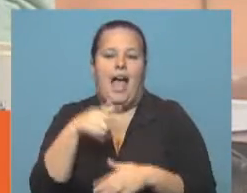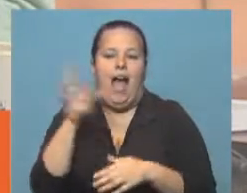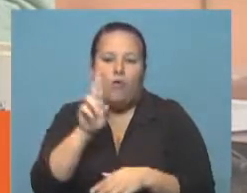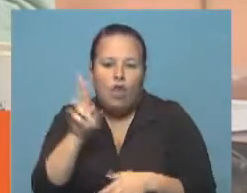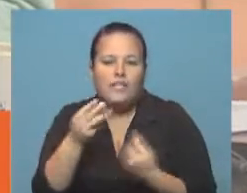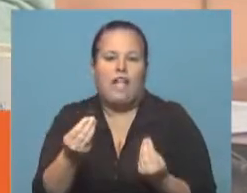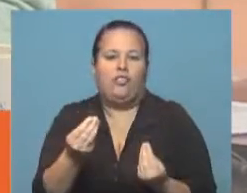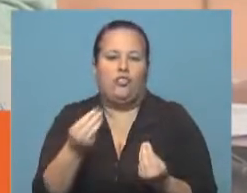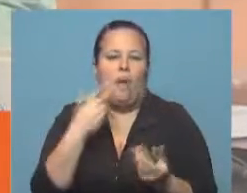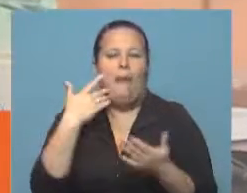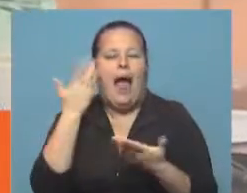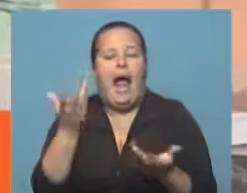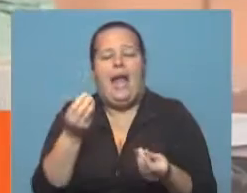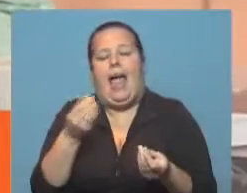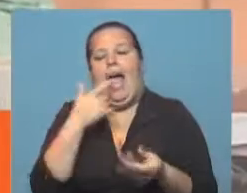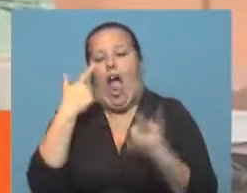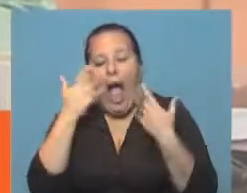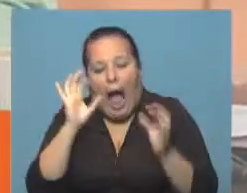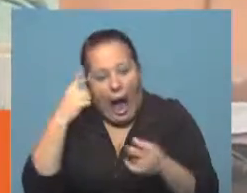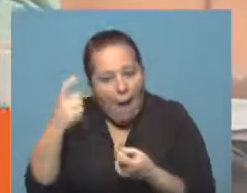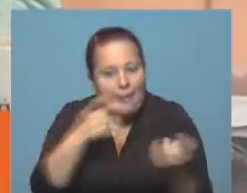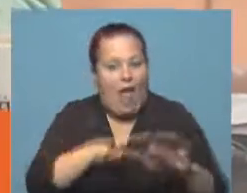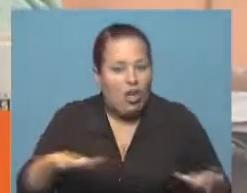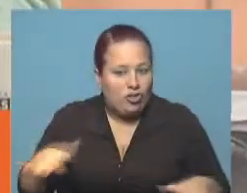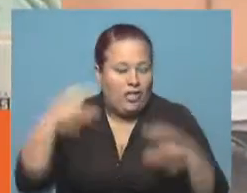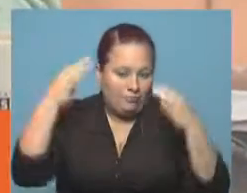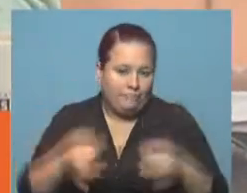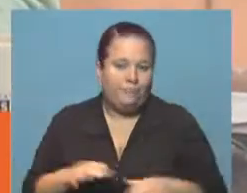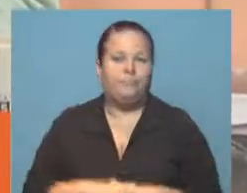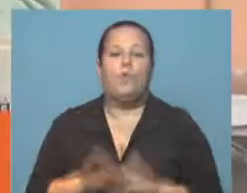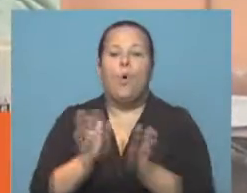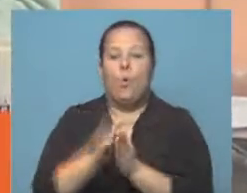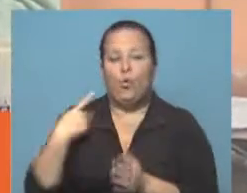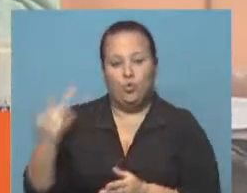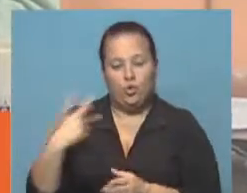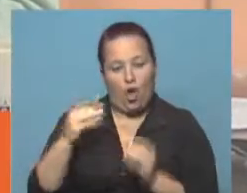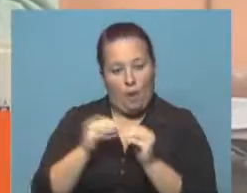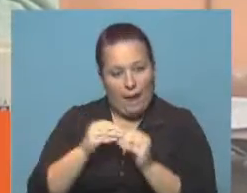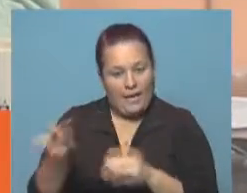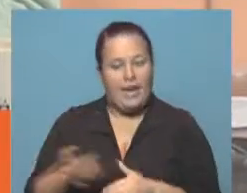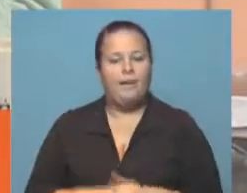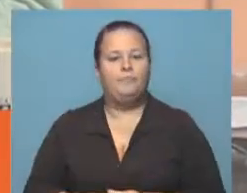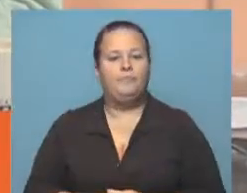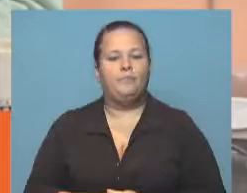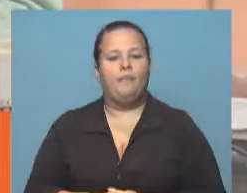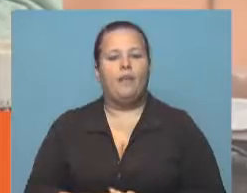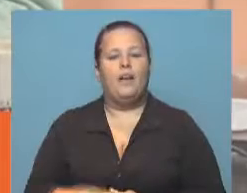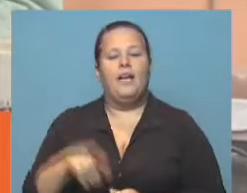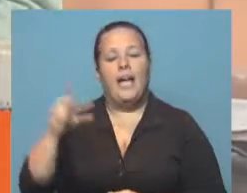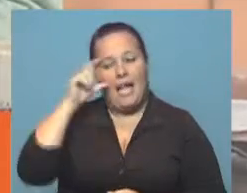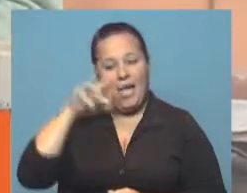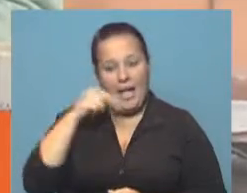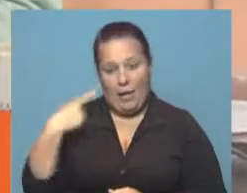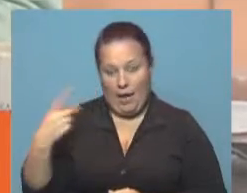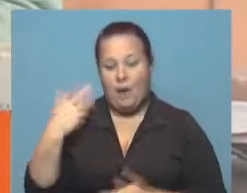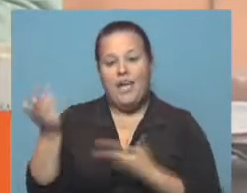permitido de ingresar en el mundo del conocimiento a los más chicos, en definitiva. Junto aquí con nuestra compañera, con Evangelina, vamos a